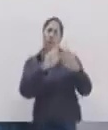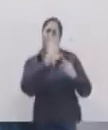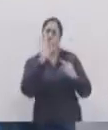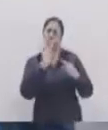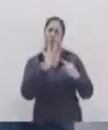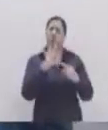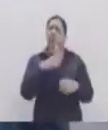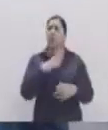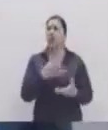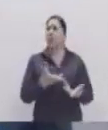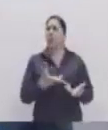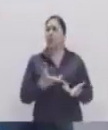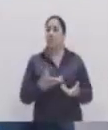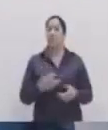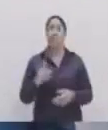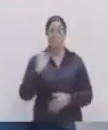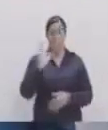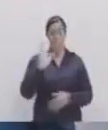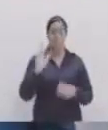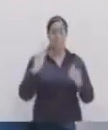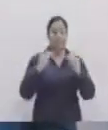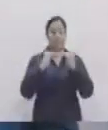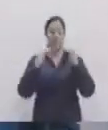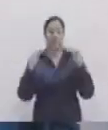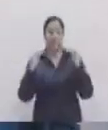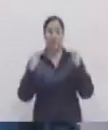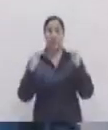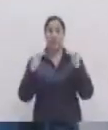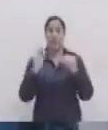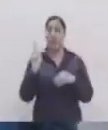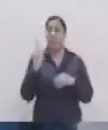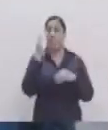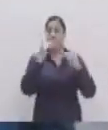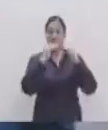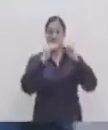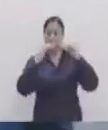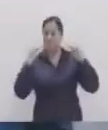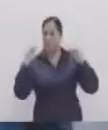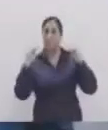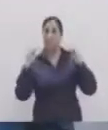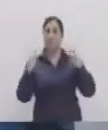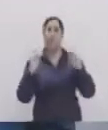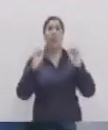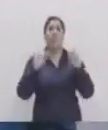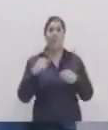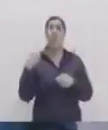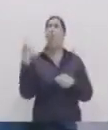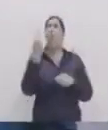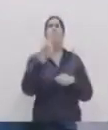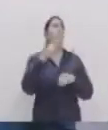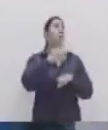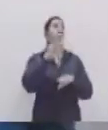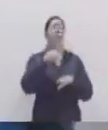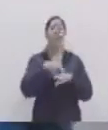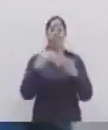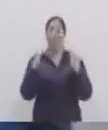Bueno, primero tienen un equilibrio electrónico. Sí. ¿Estamos? Pueden estar en la naturaleza en ese estado.